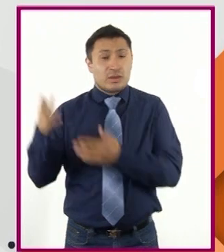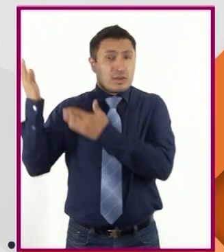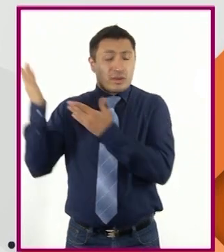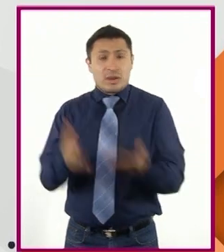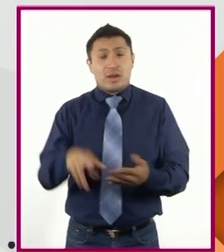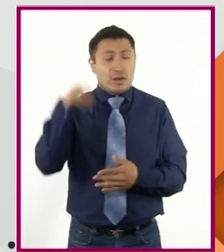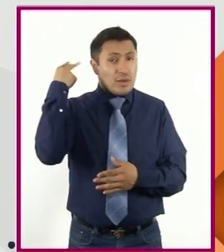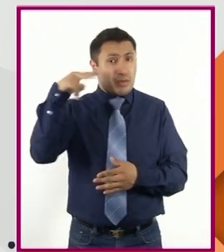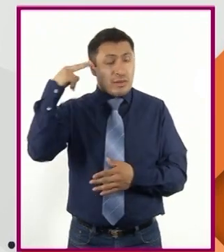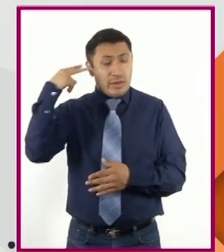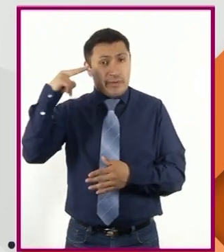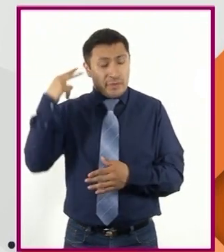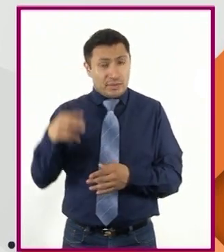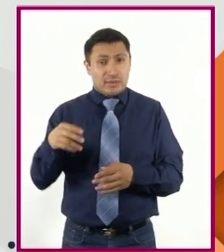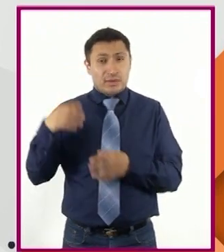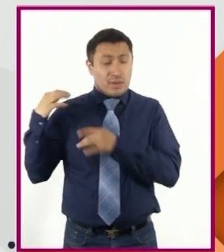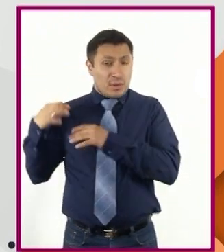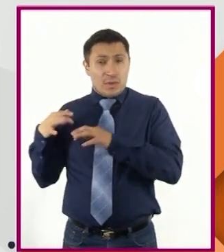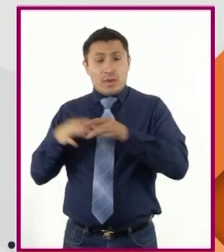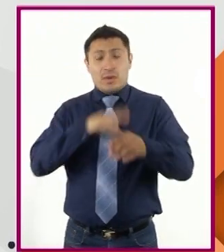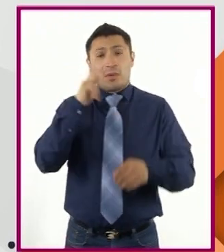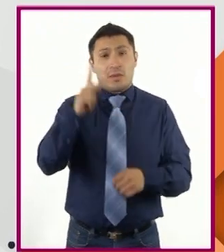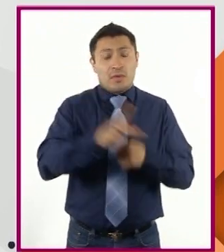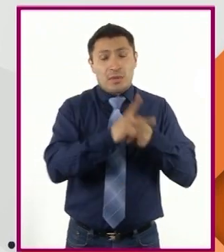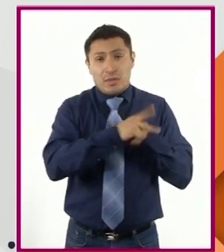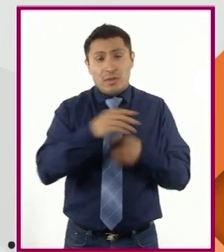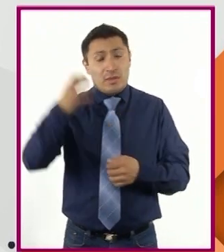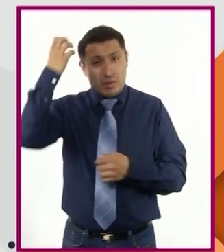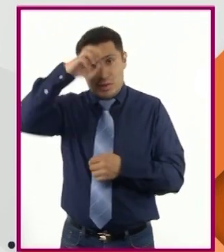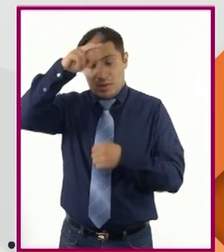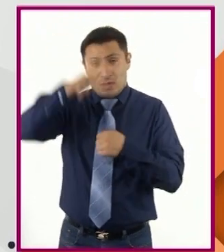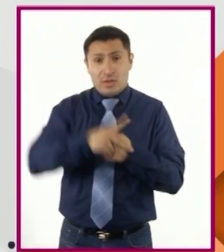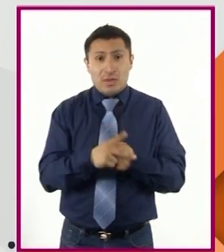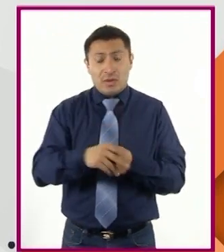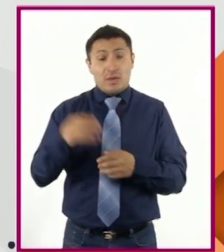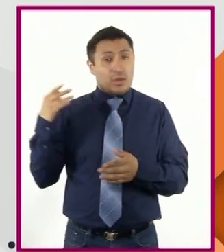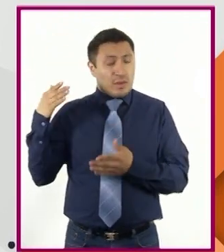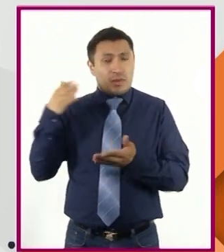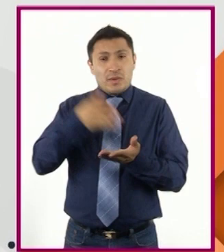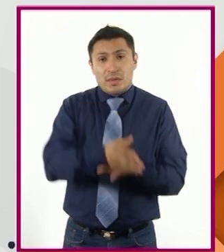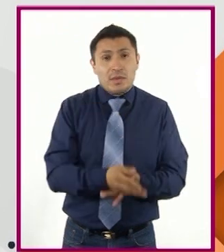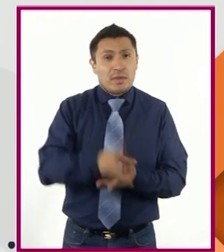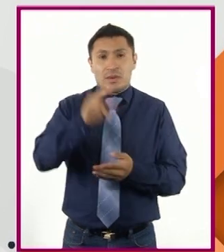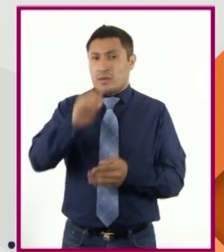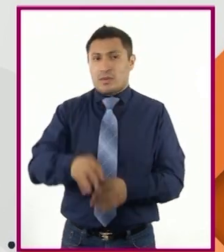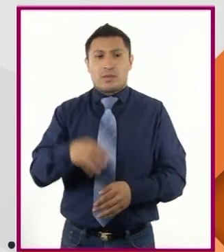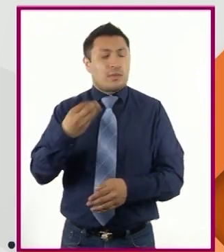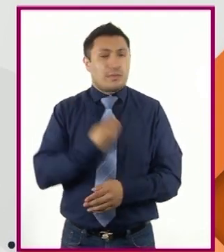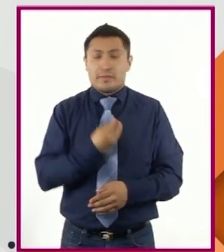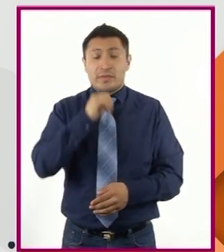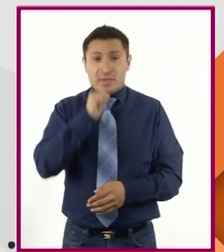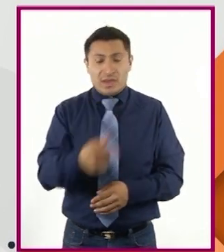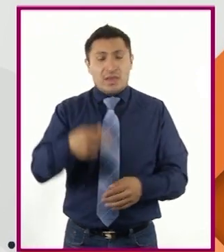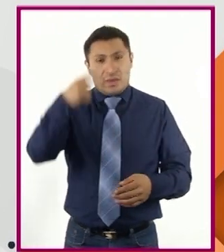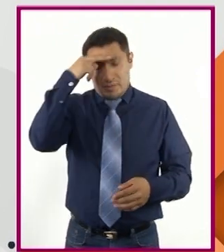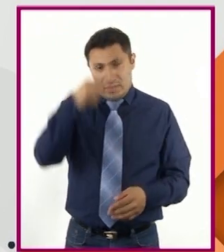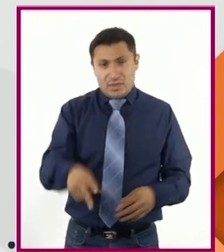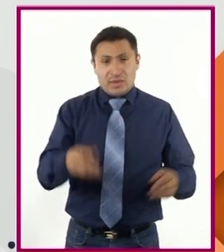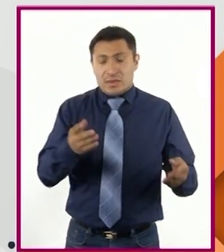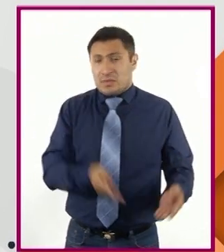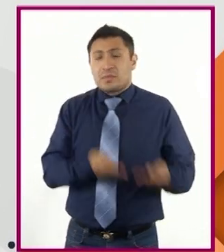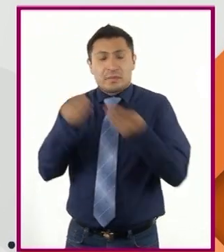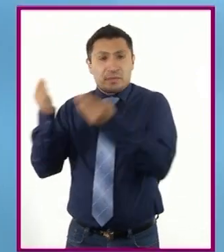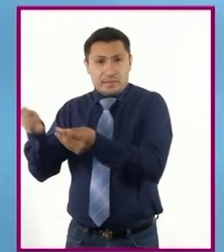de Veracruz las tropas de los países europeos de intervención. Sin oponer resistencia, los mexicanos entregaron el